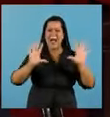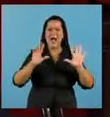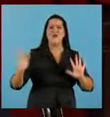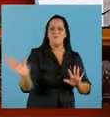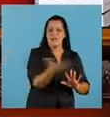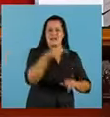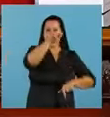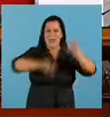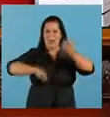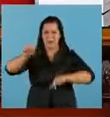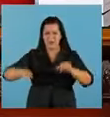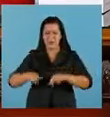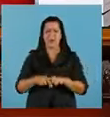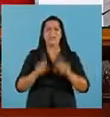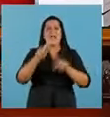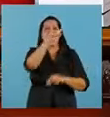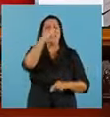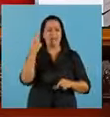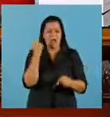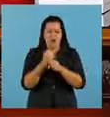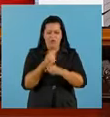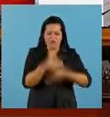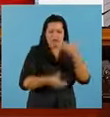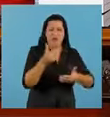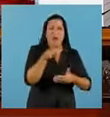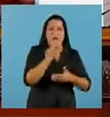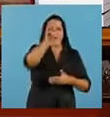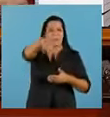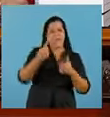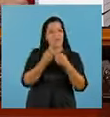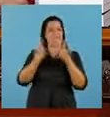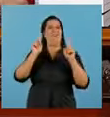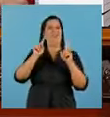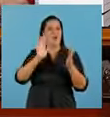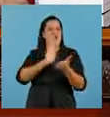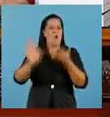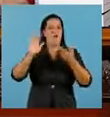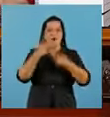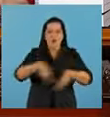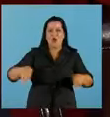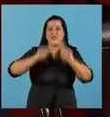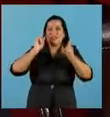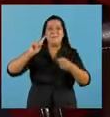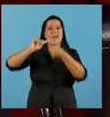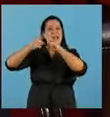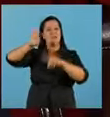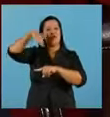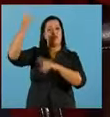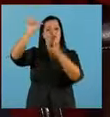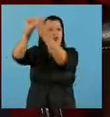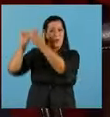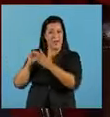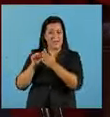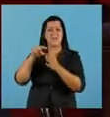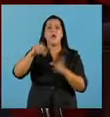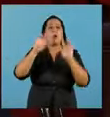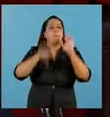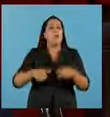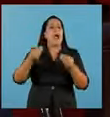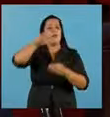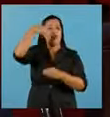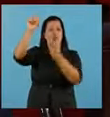gobierno. Un Estado activo es un Estado innovador, también para nuestras relaciones internacionales. Nuestra política